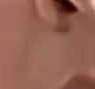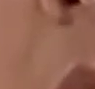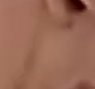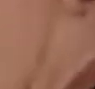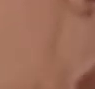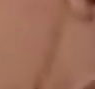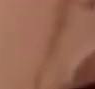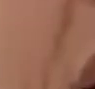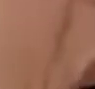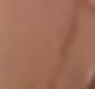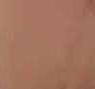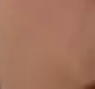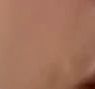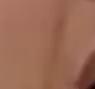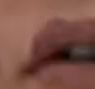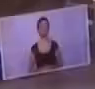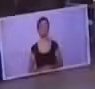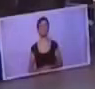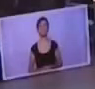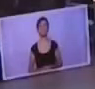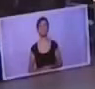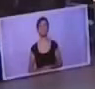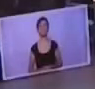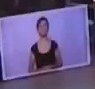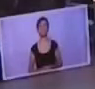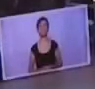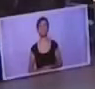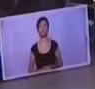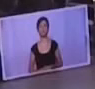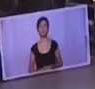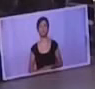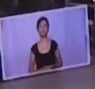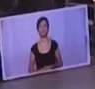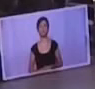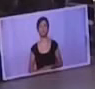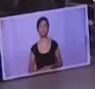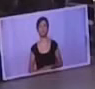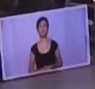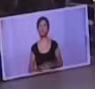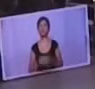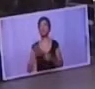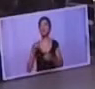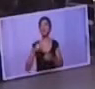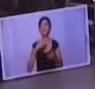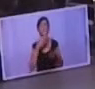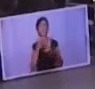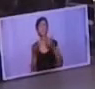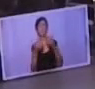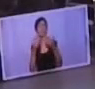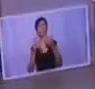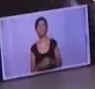funcionarios, porque obviamente al tener una conformación paritaria es más factible también poder tener una mirada más amplia sobre